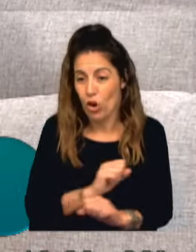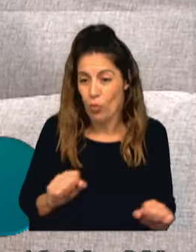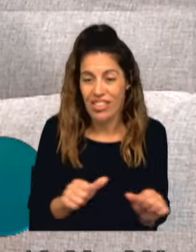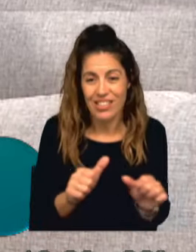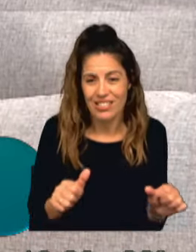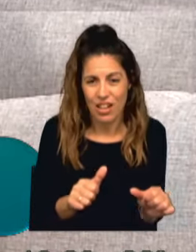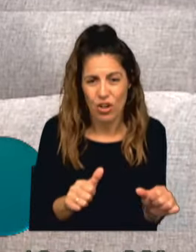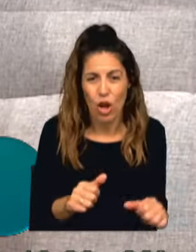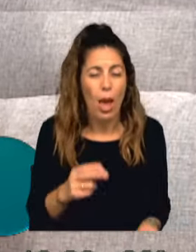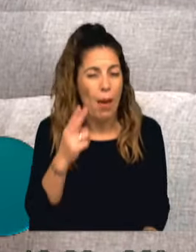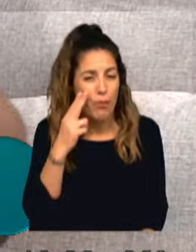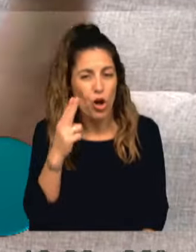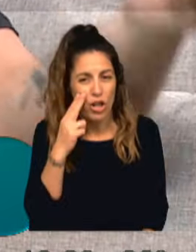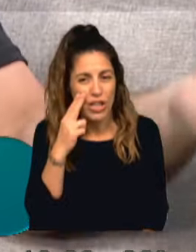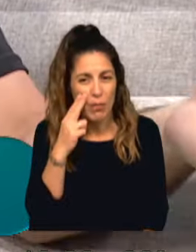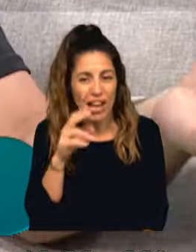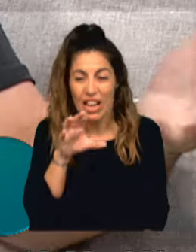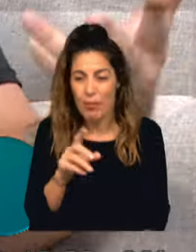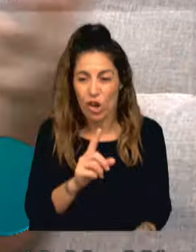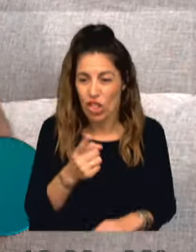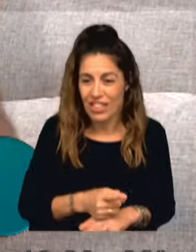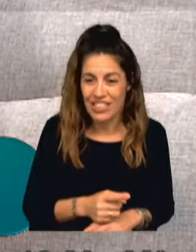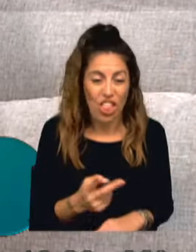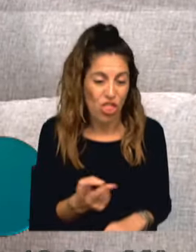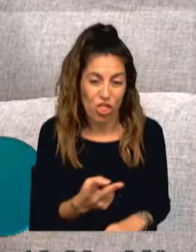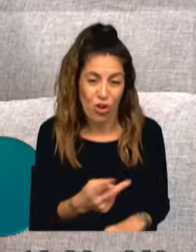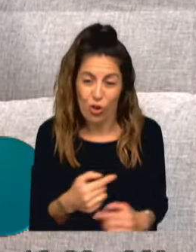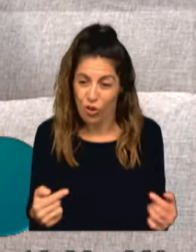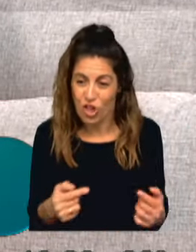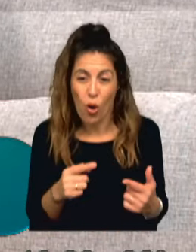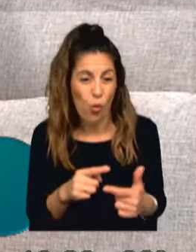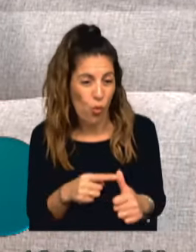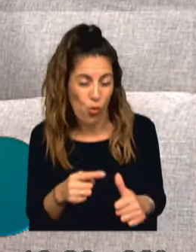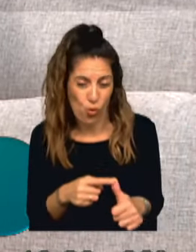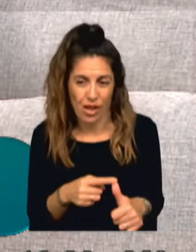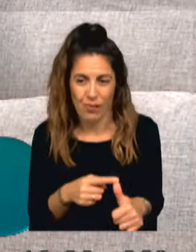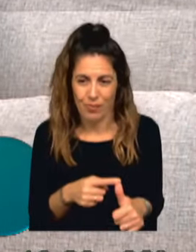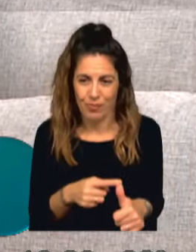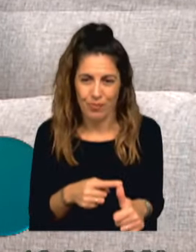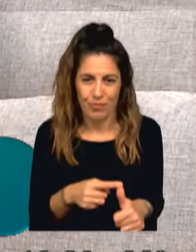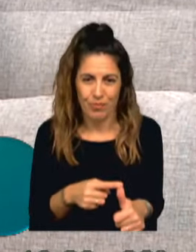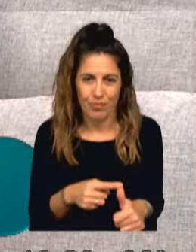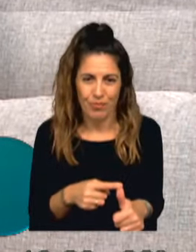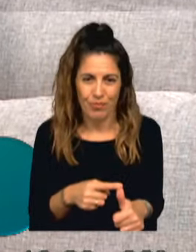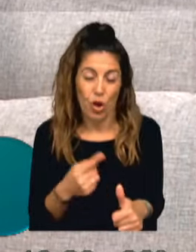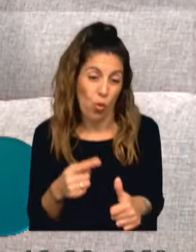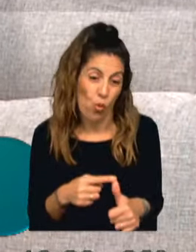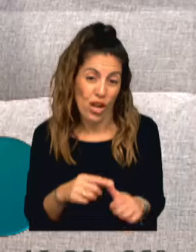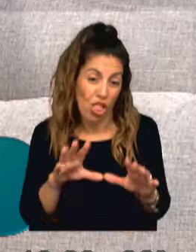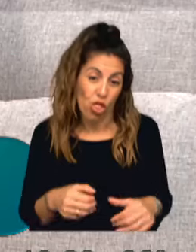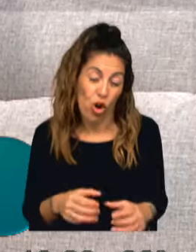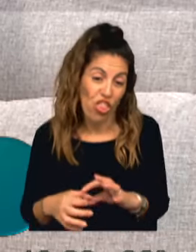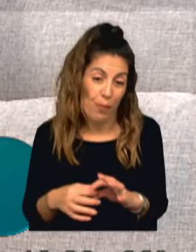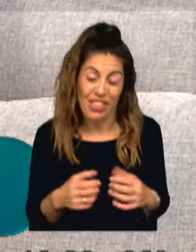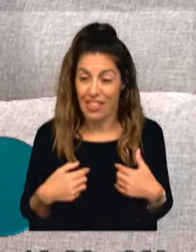y el problema de que el perro no tome decisiones tiene dos dos cosas Una es que buo una que es todo depende